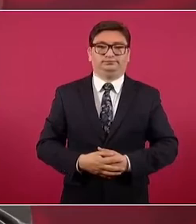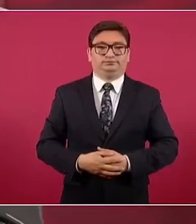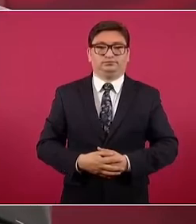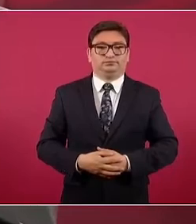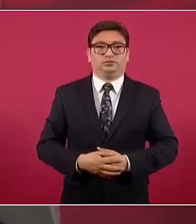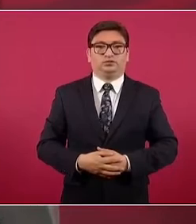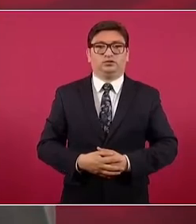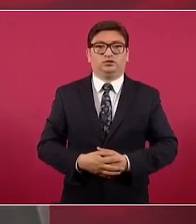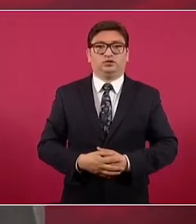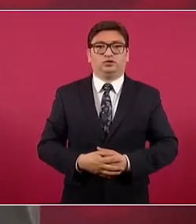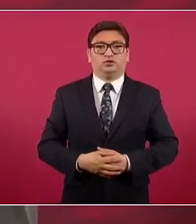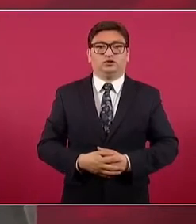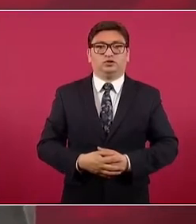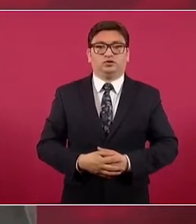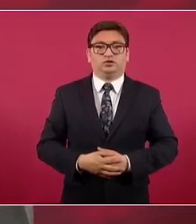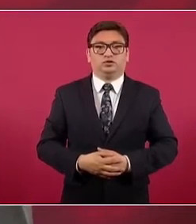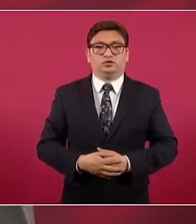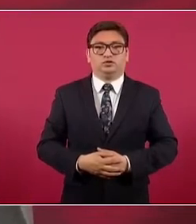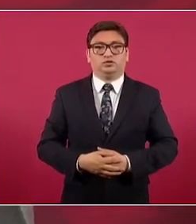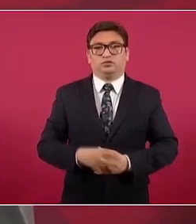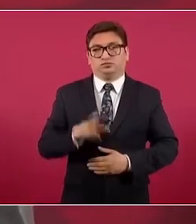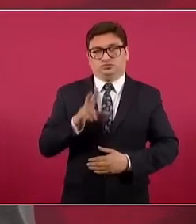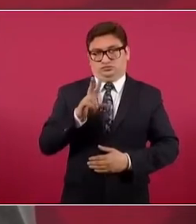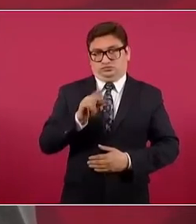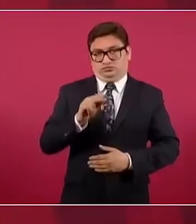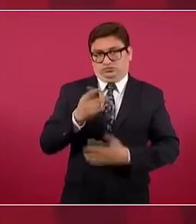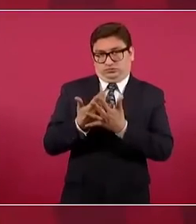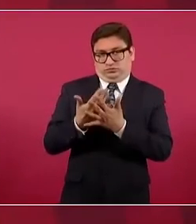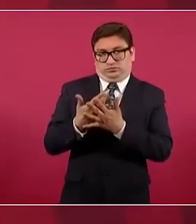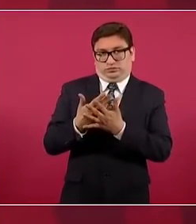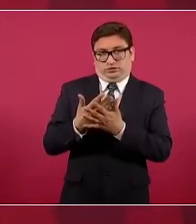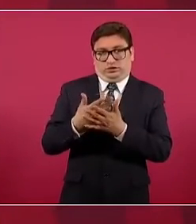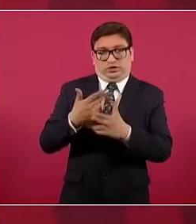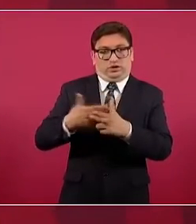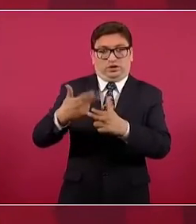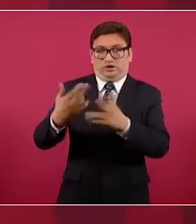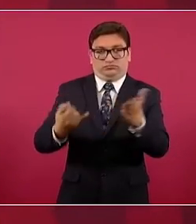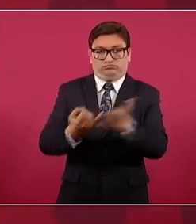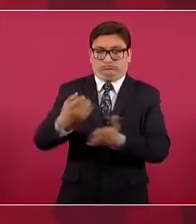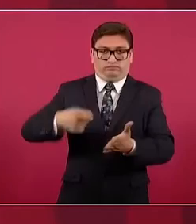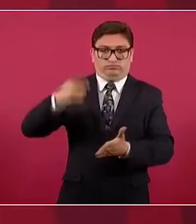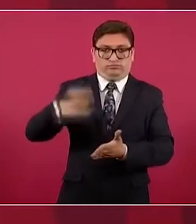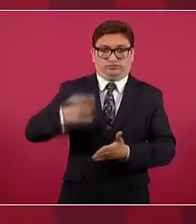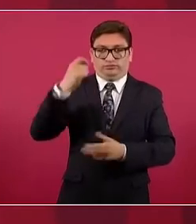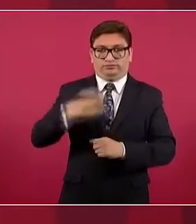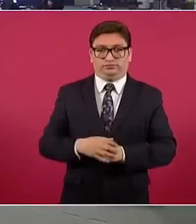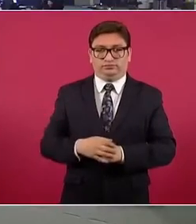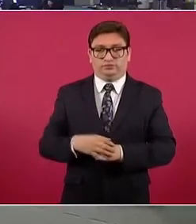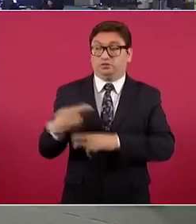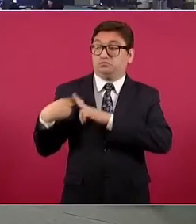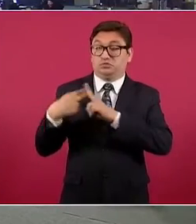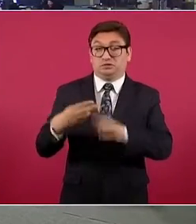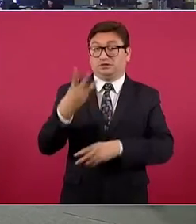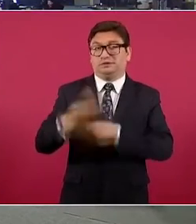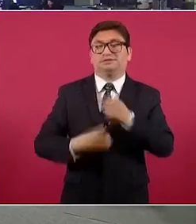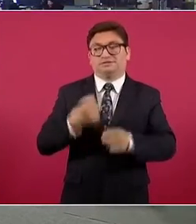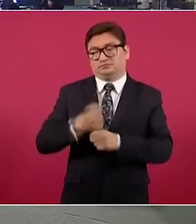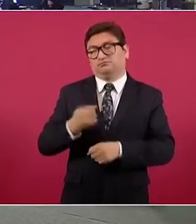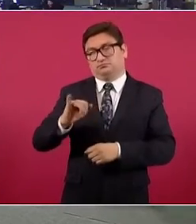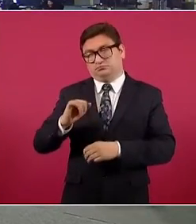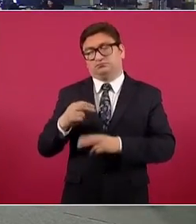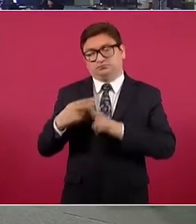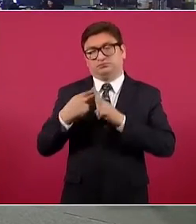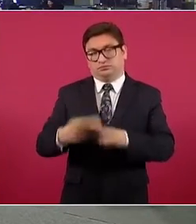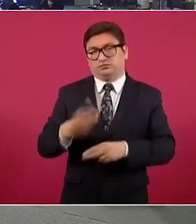nada más que tiene que haber sentencia. Y ya pasaron 3 años. Y ya pasaron 3 años.